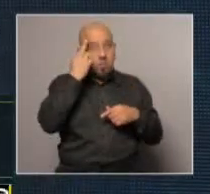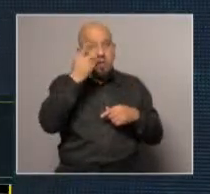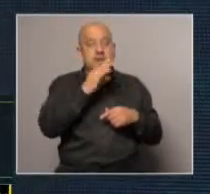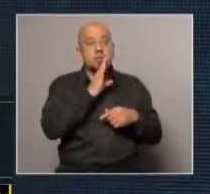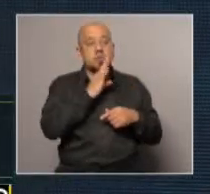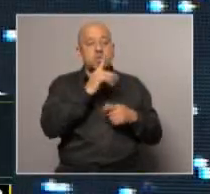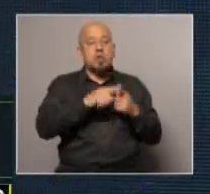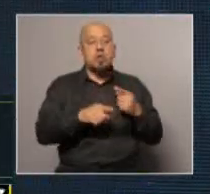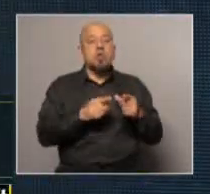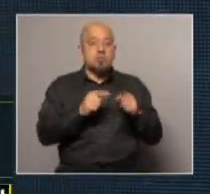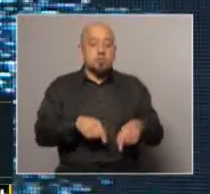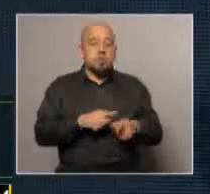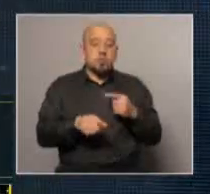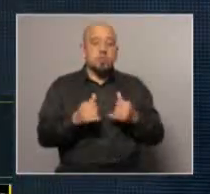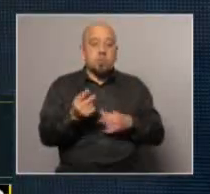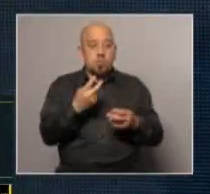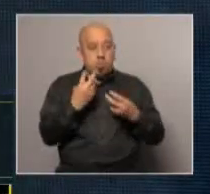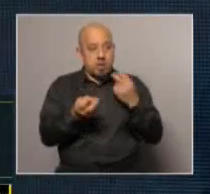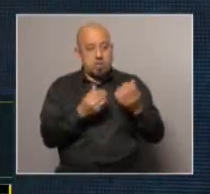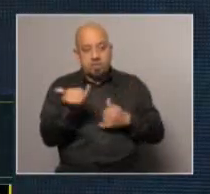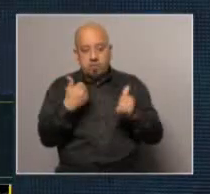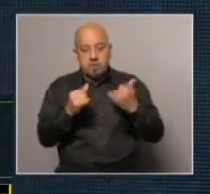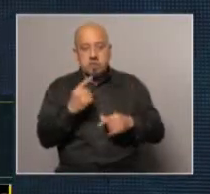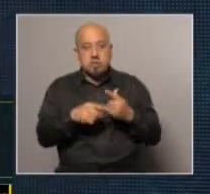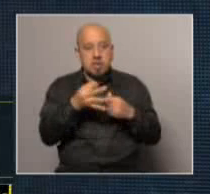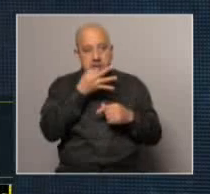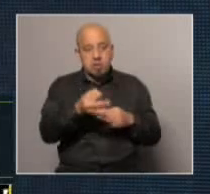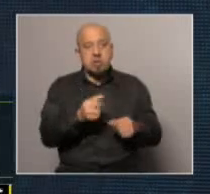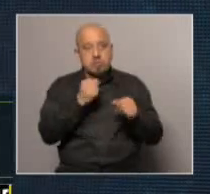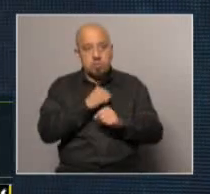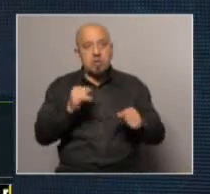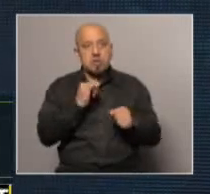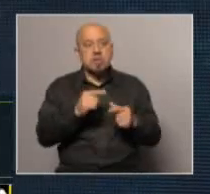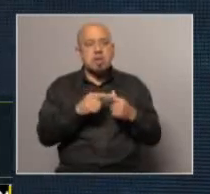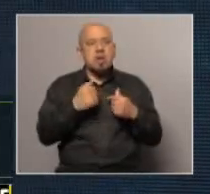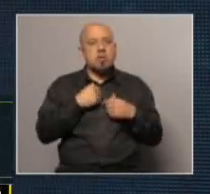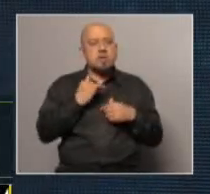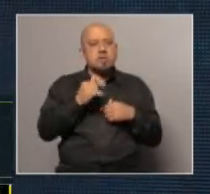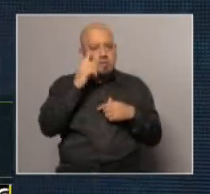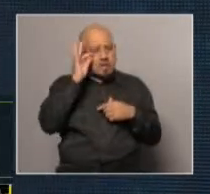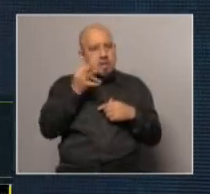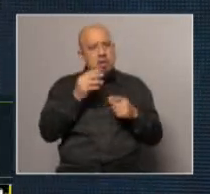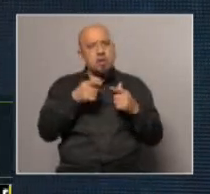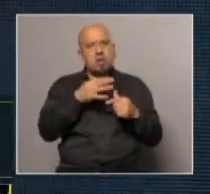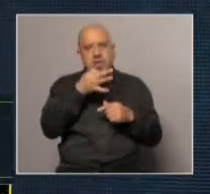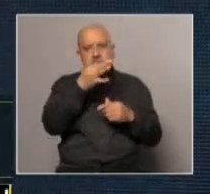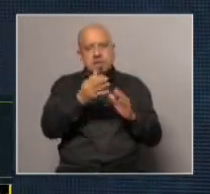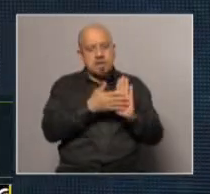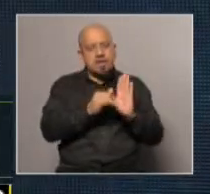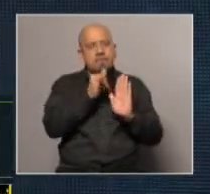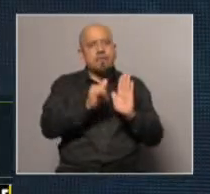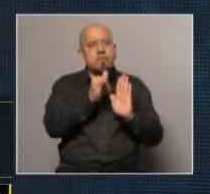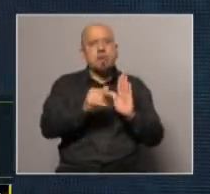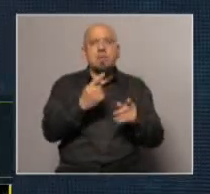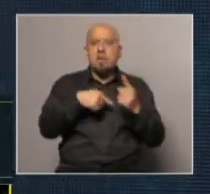la Cancillería también estuvo buscando información y rectificó ese potencial. Lo que necesita, lo dice el propio informe, es que se tenga en